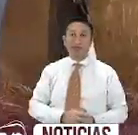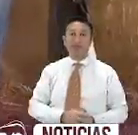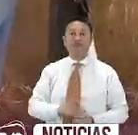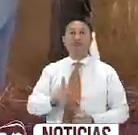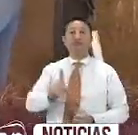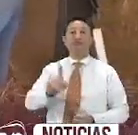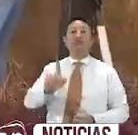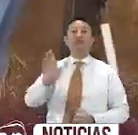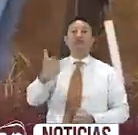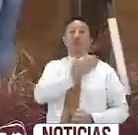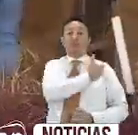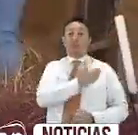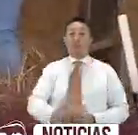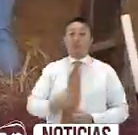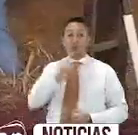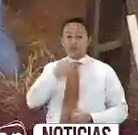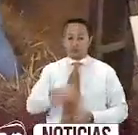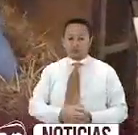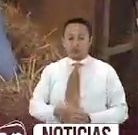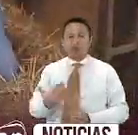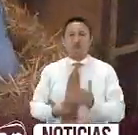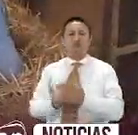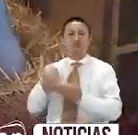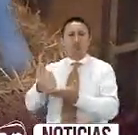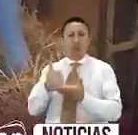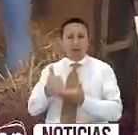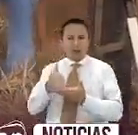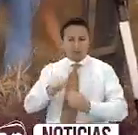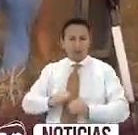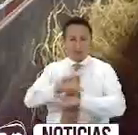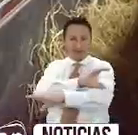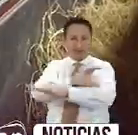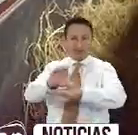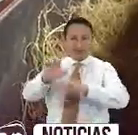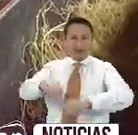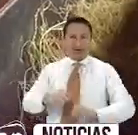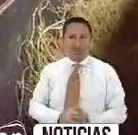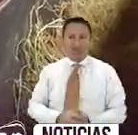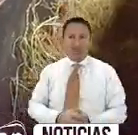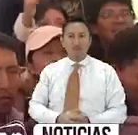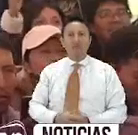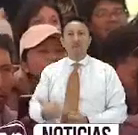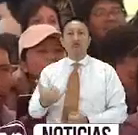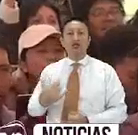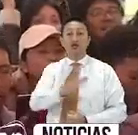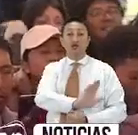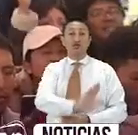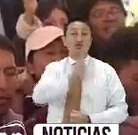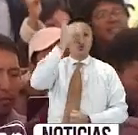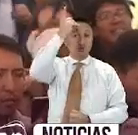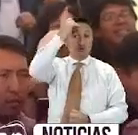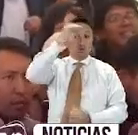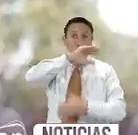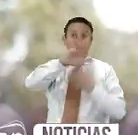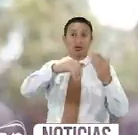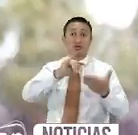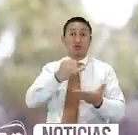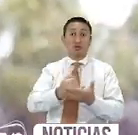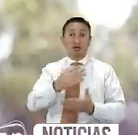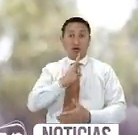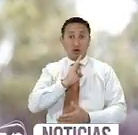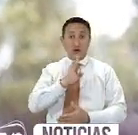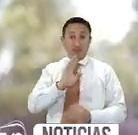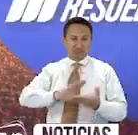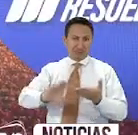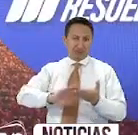primer mandatario también anunció un nuevo beneficio para el agro a nivel nacional. Indicó que se condonarán las deudas de todas las juntas de agua del